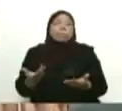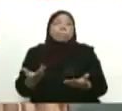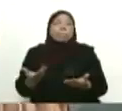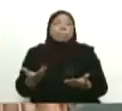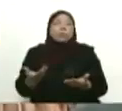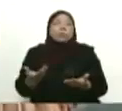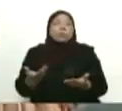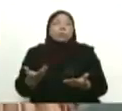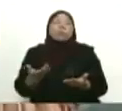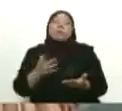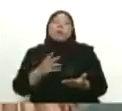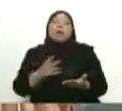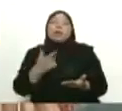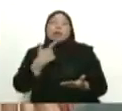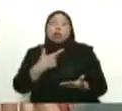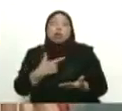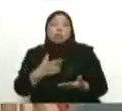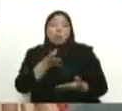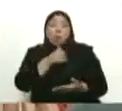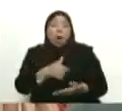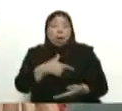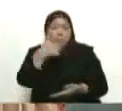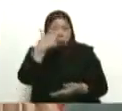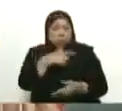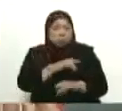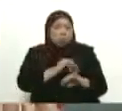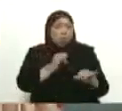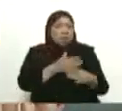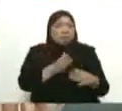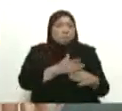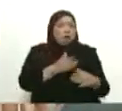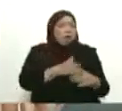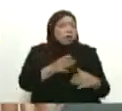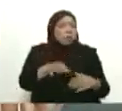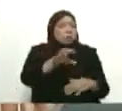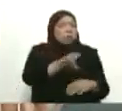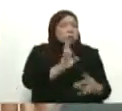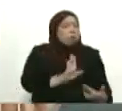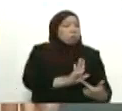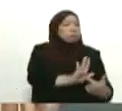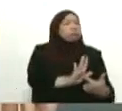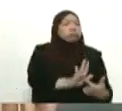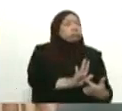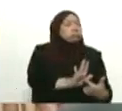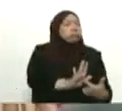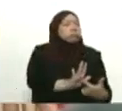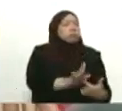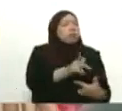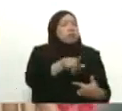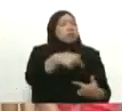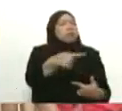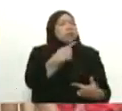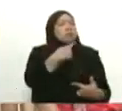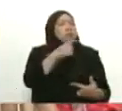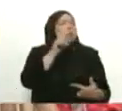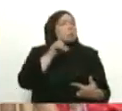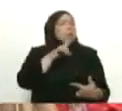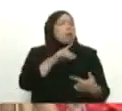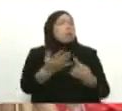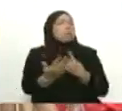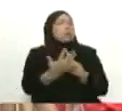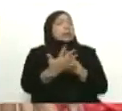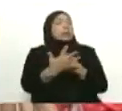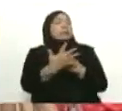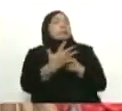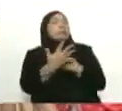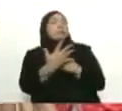Esa es la oposición que no tiene vergüenza para ir algún lugar de Venezuela y presentarse y después decir me están agrediendo